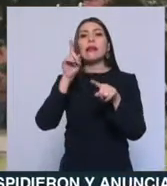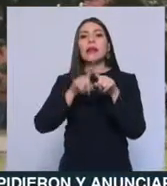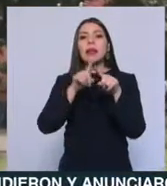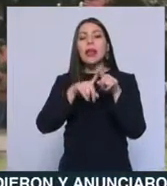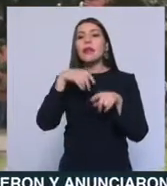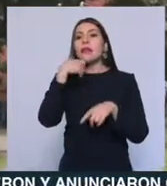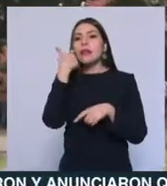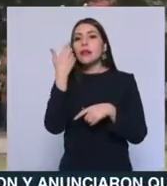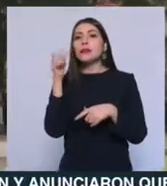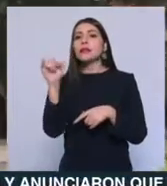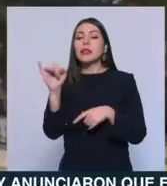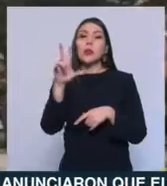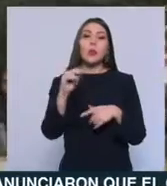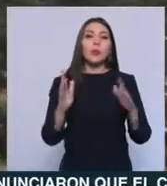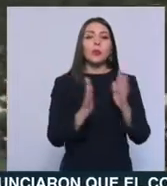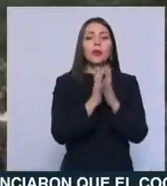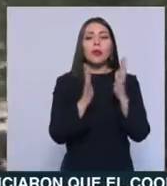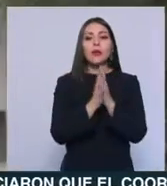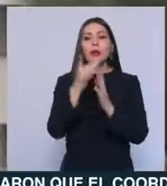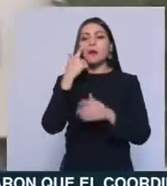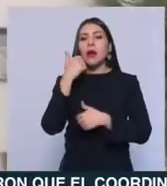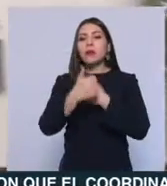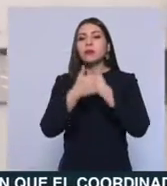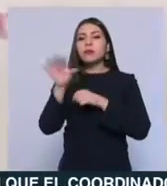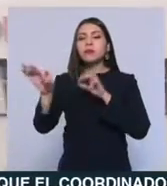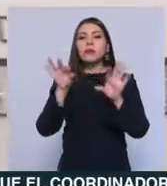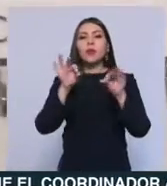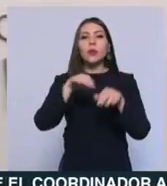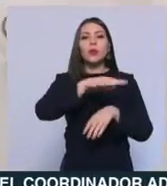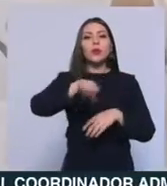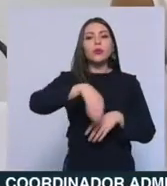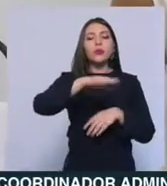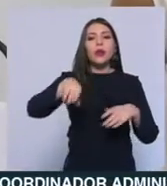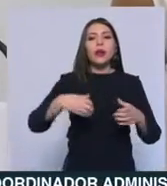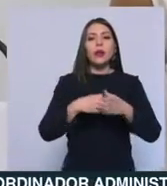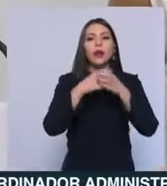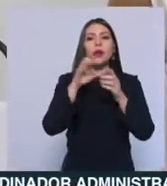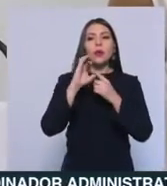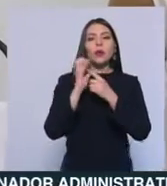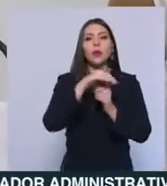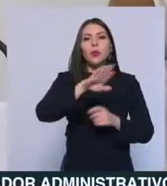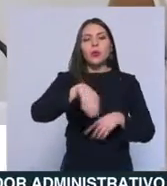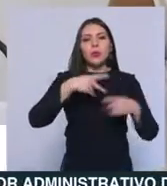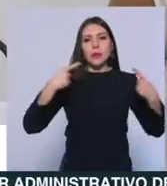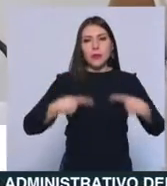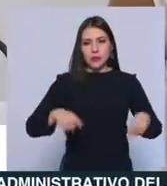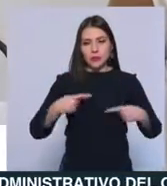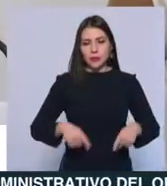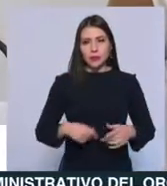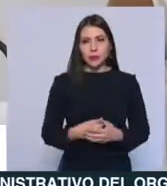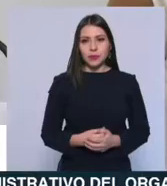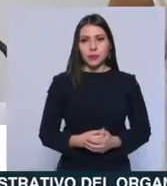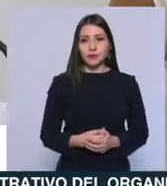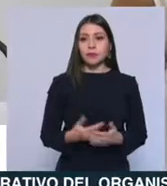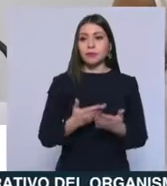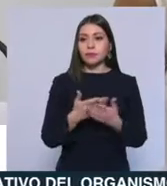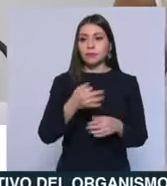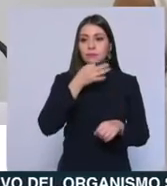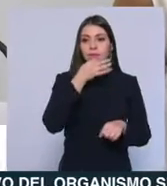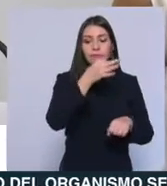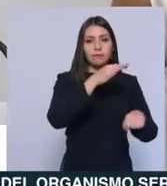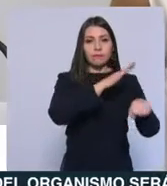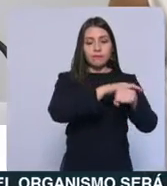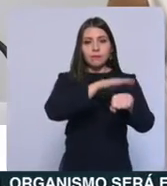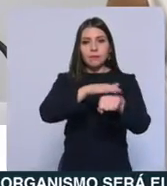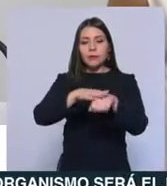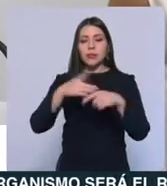de selección para encabezar la Comisión de Búsqueda de Personas. Hacemos una cordial invitación a